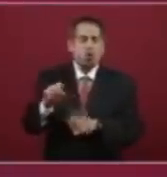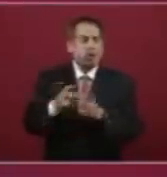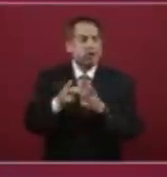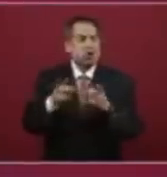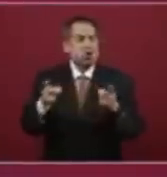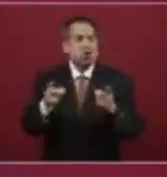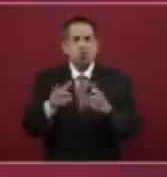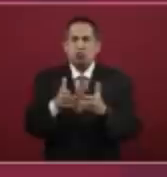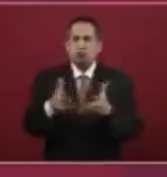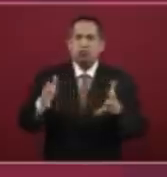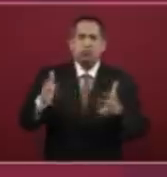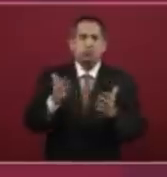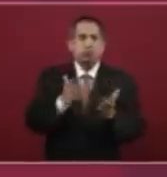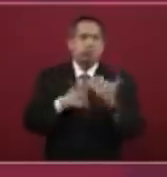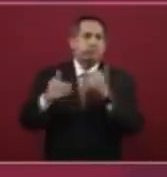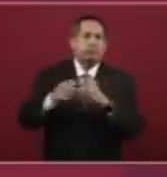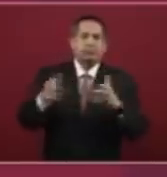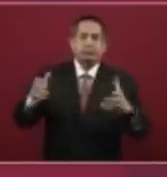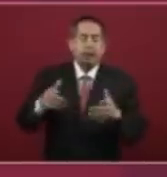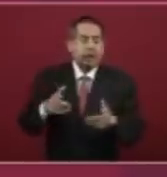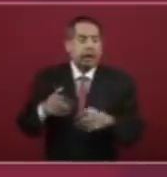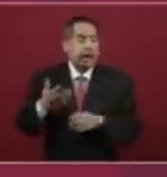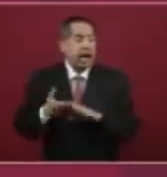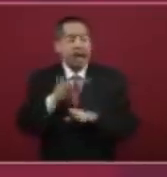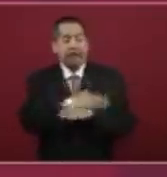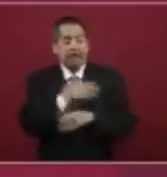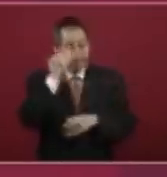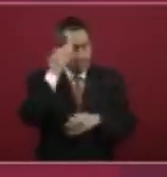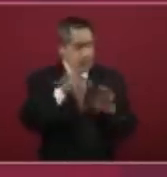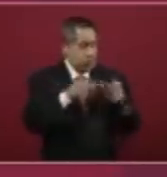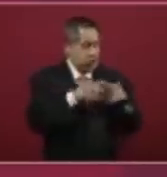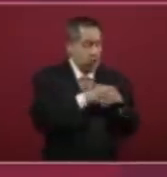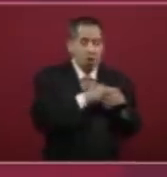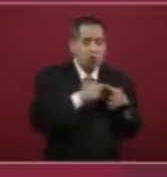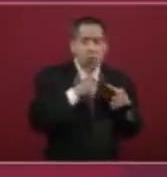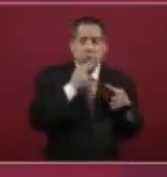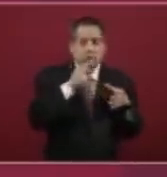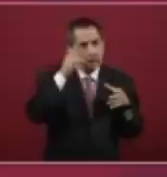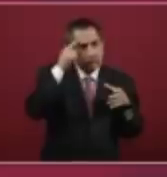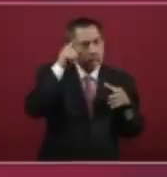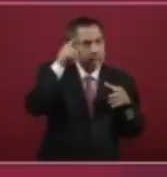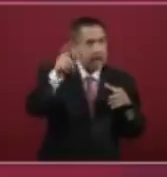Porque en el periodo neoliberal se dejó de usar la palabra desarrollo